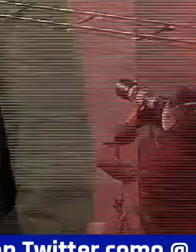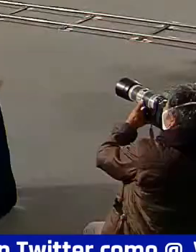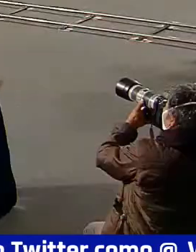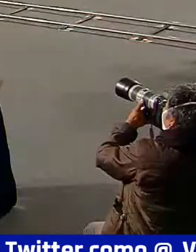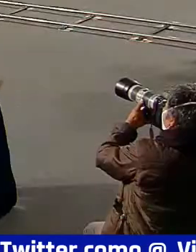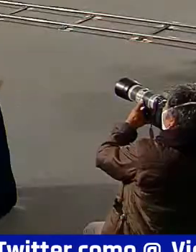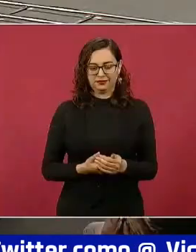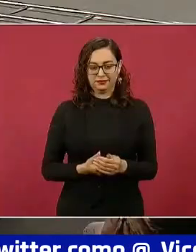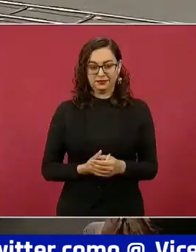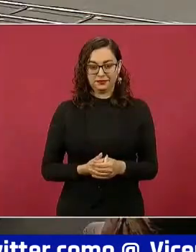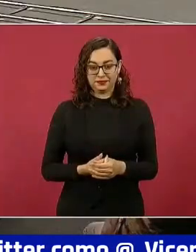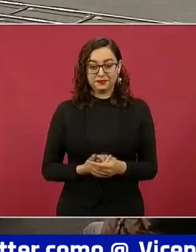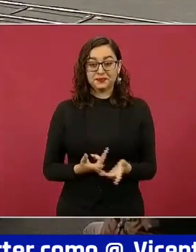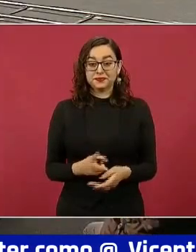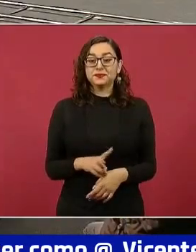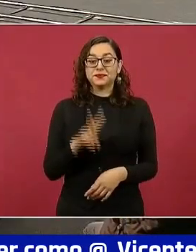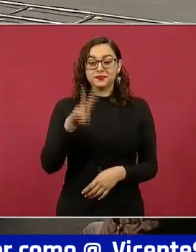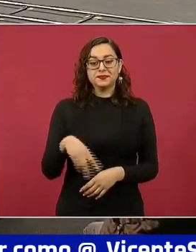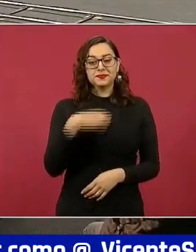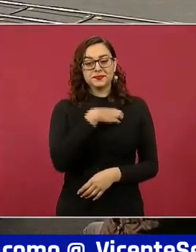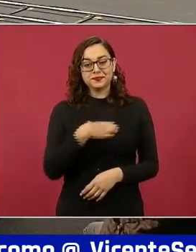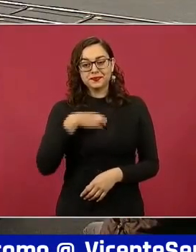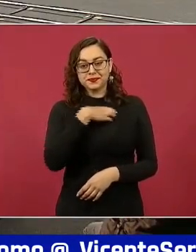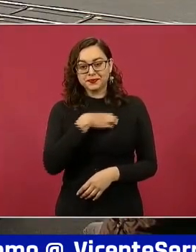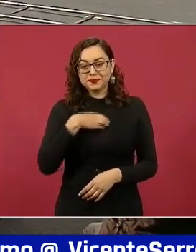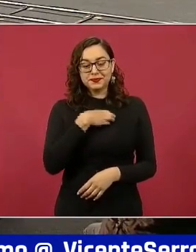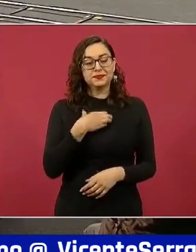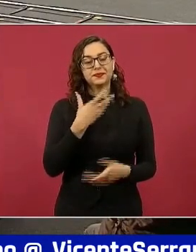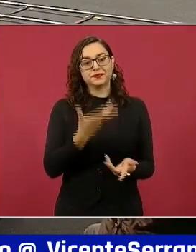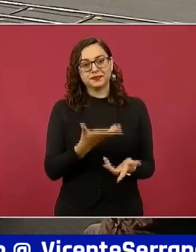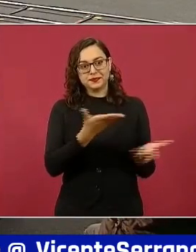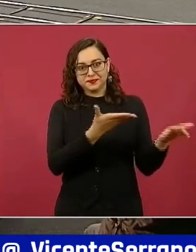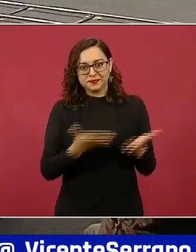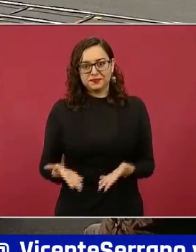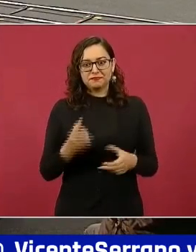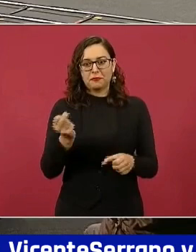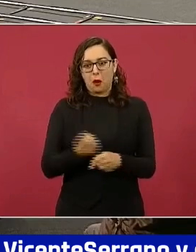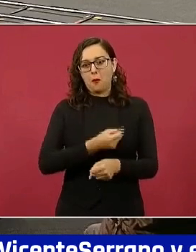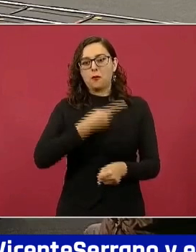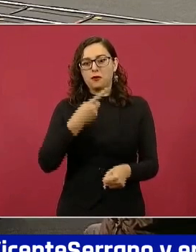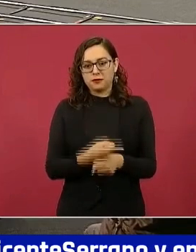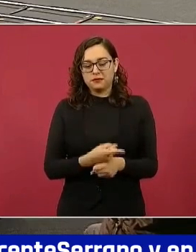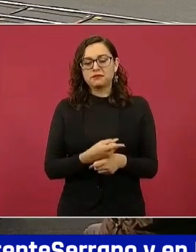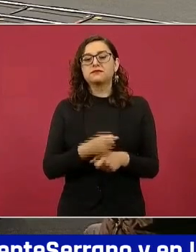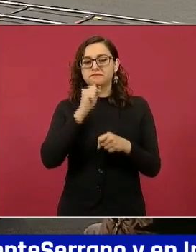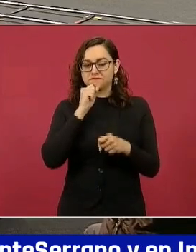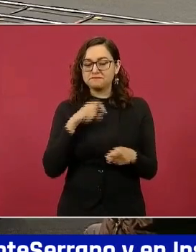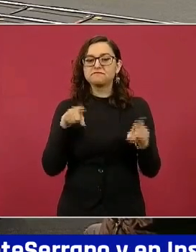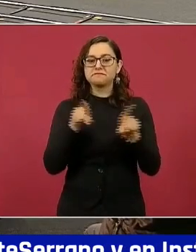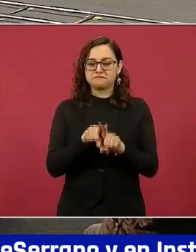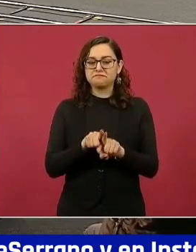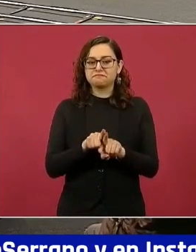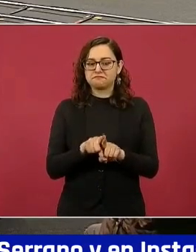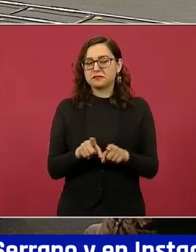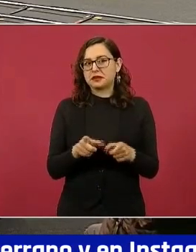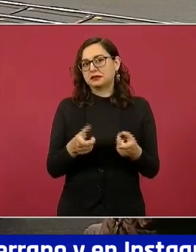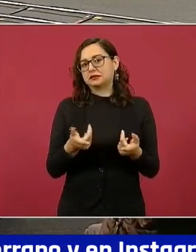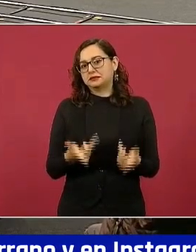Thank you. Está muy contento de estar aquí, muy agradecido por esta oportunidad, y también como interesado en